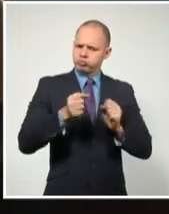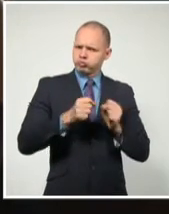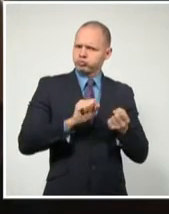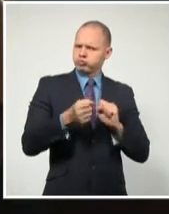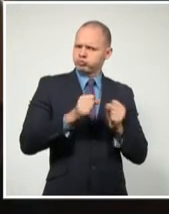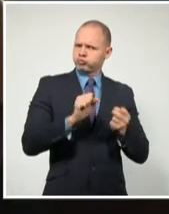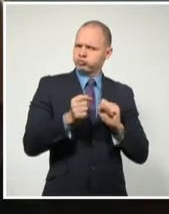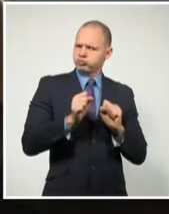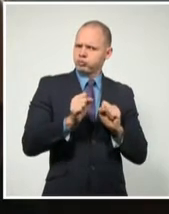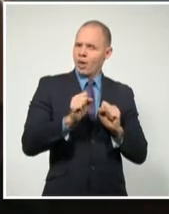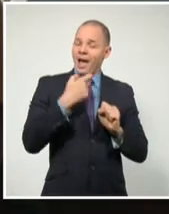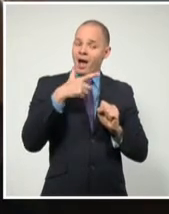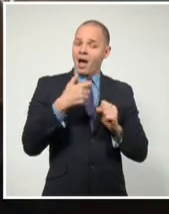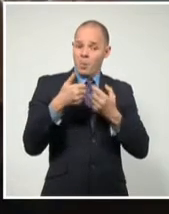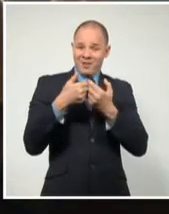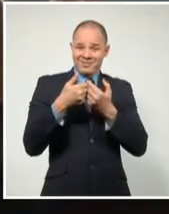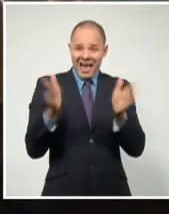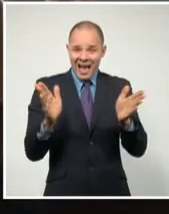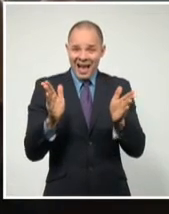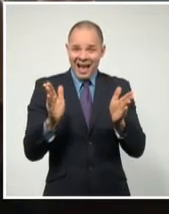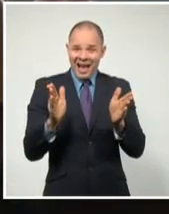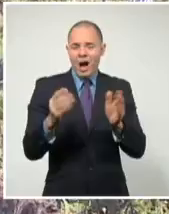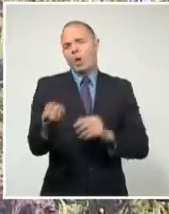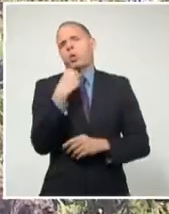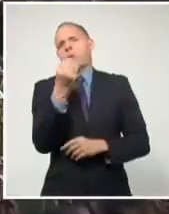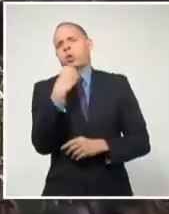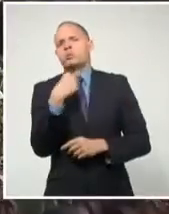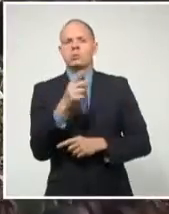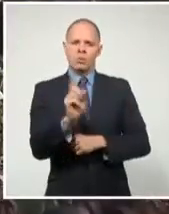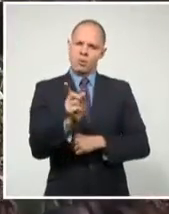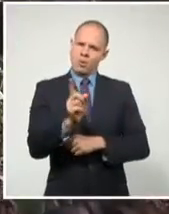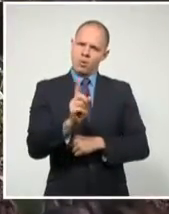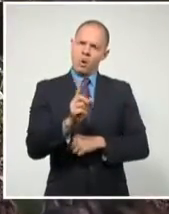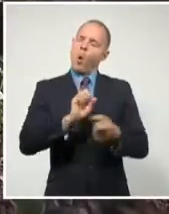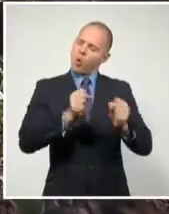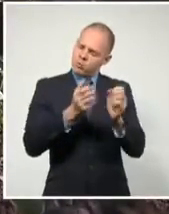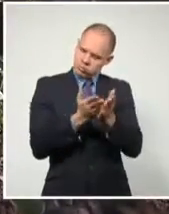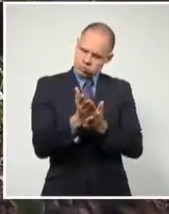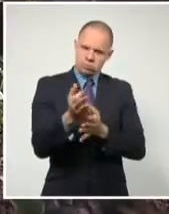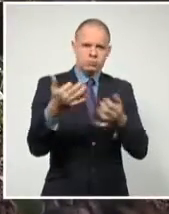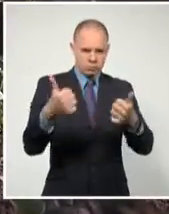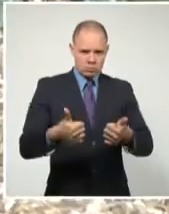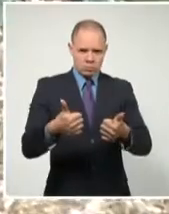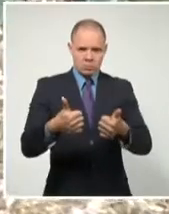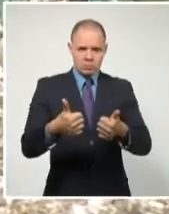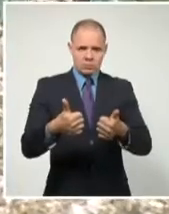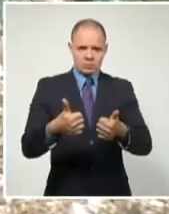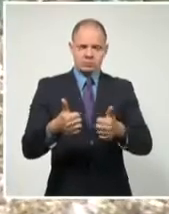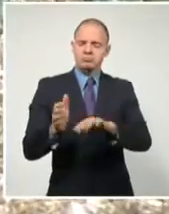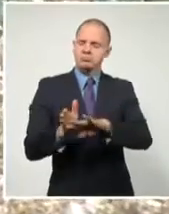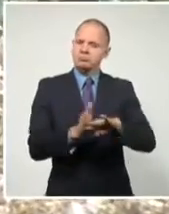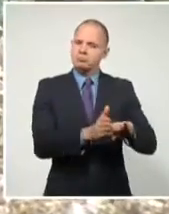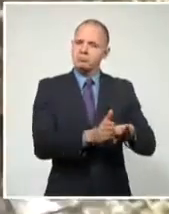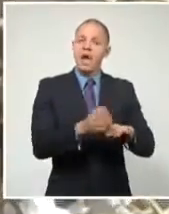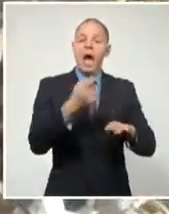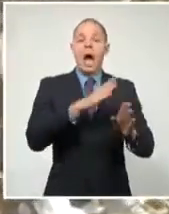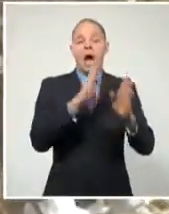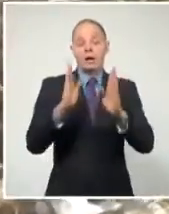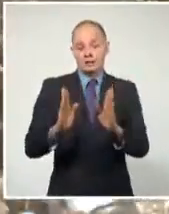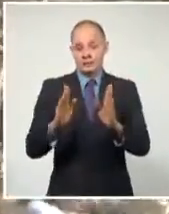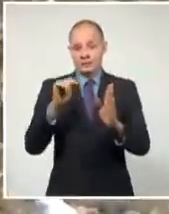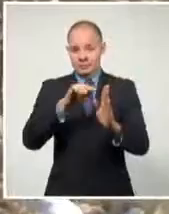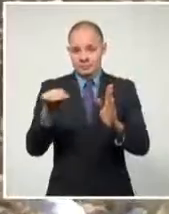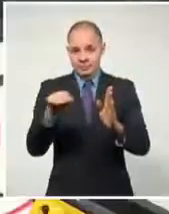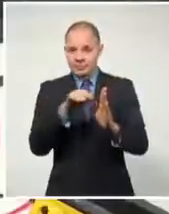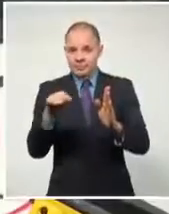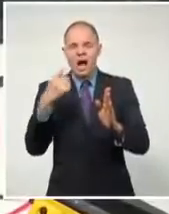la premisa fundamental es tratar de dejarla como estamos. Las diferentes etapas proponen trabajar con celeridad en medidas que conduzcan